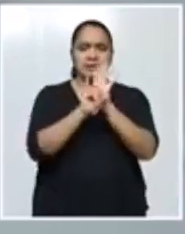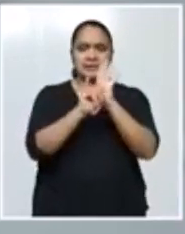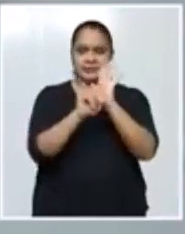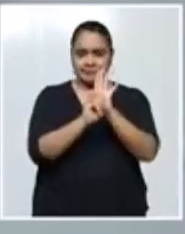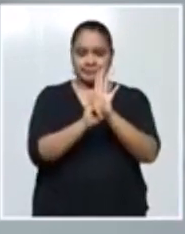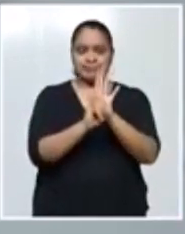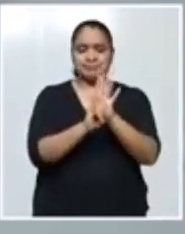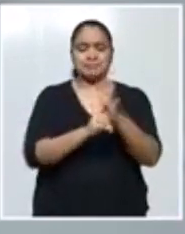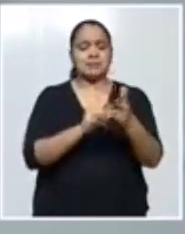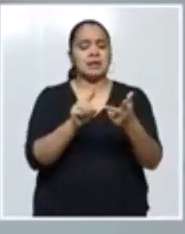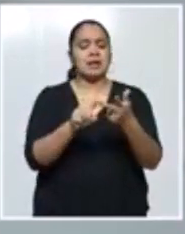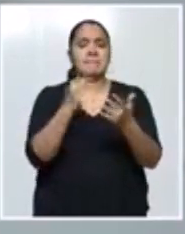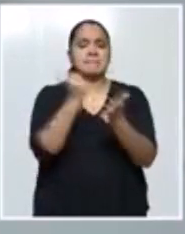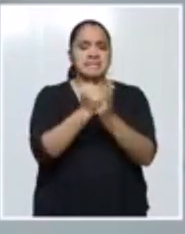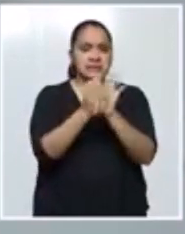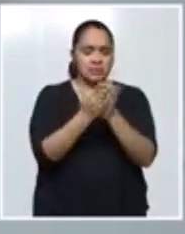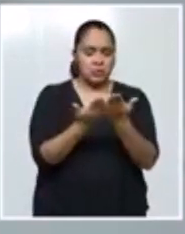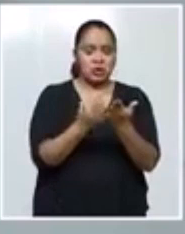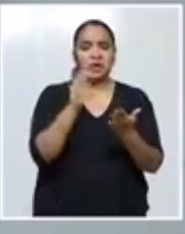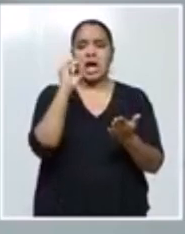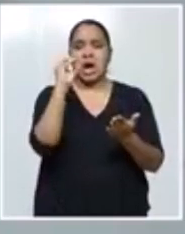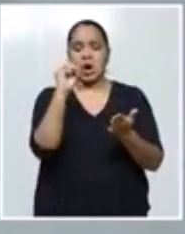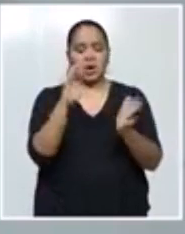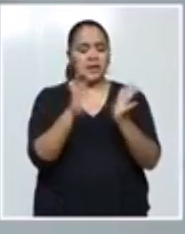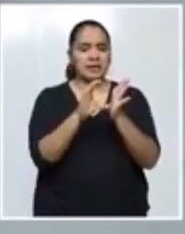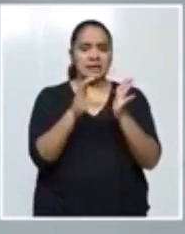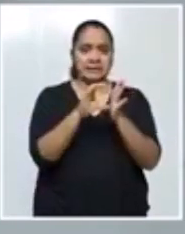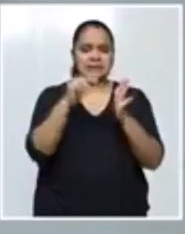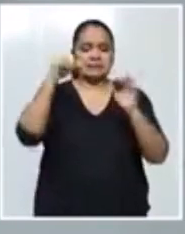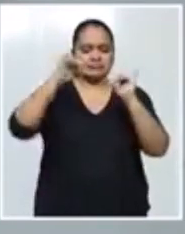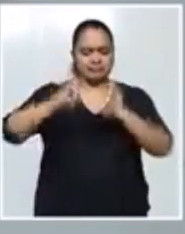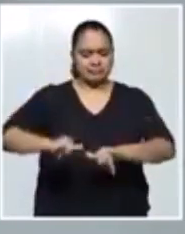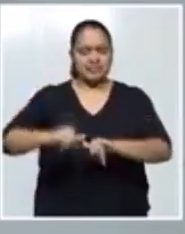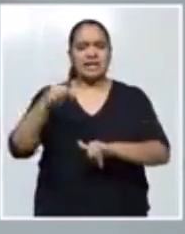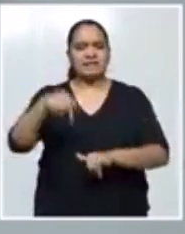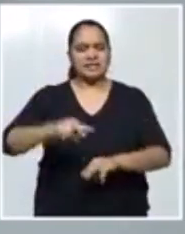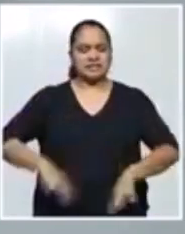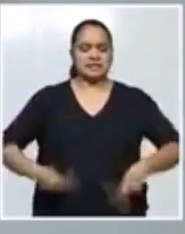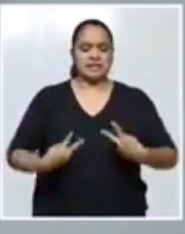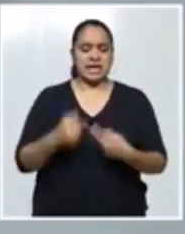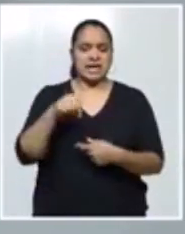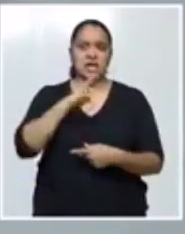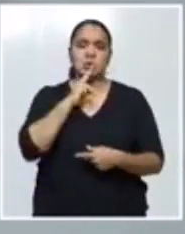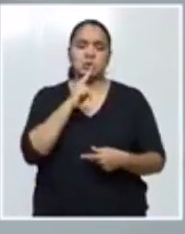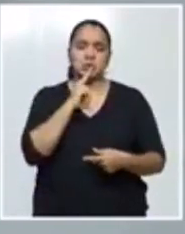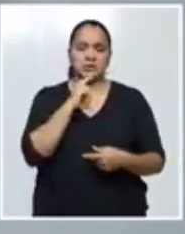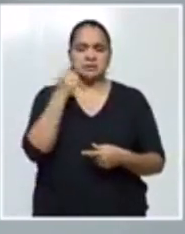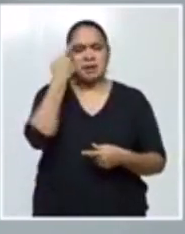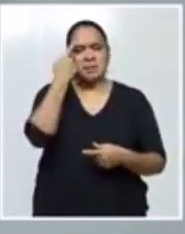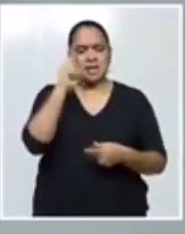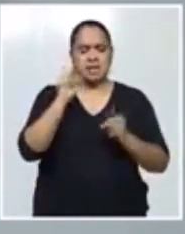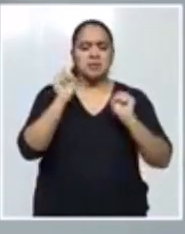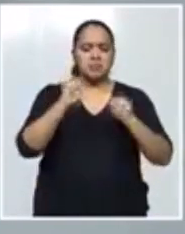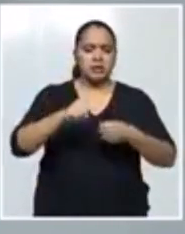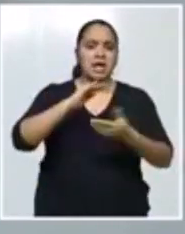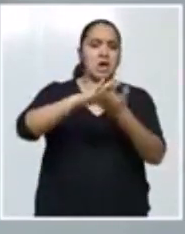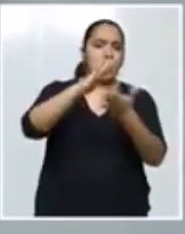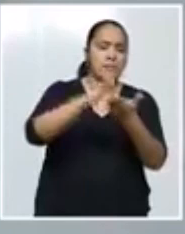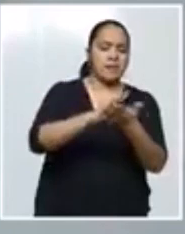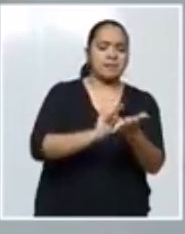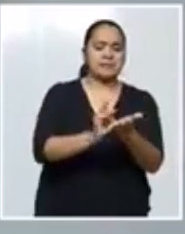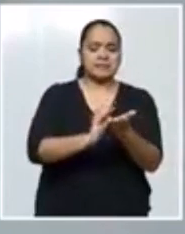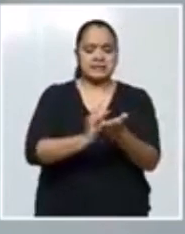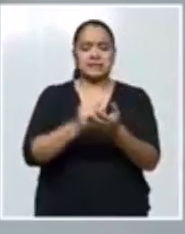tarjeta de identidad pasaporte o carnet de residentes para para que puedan abastecerse de alimentos